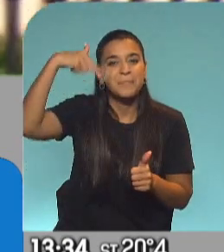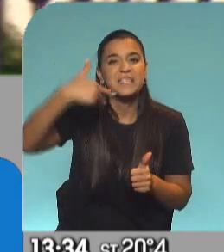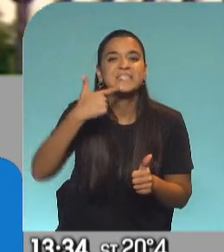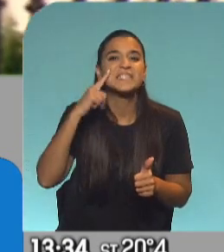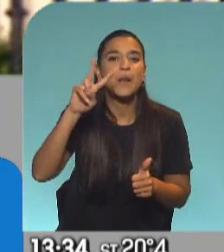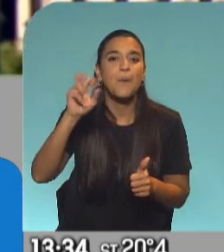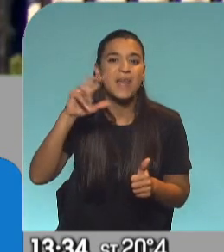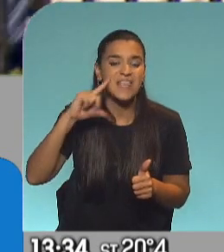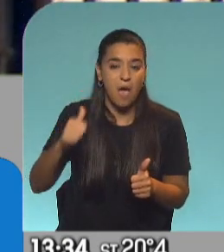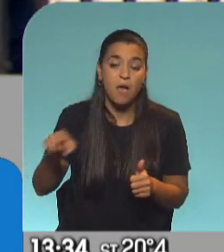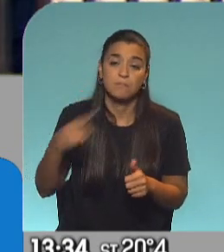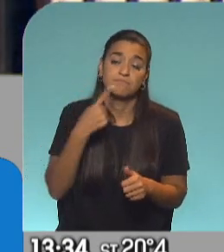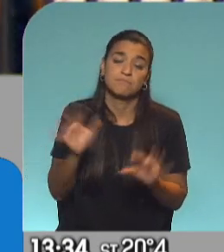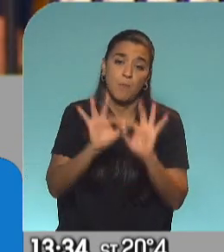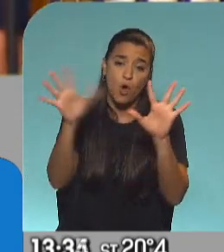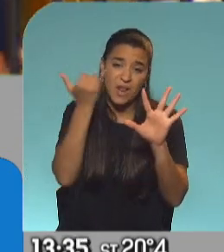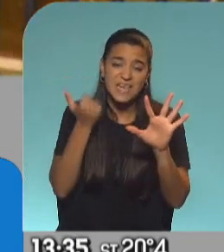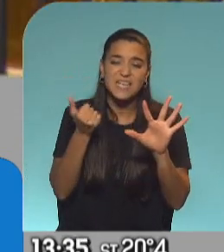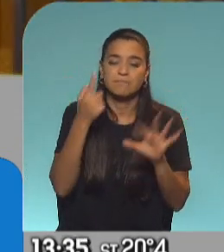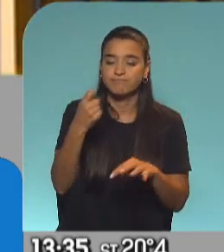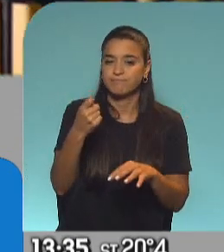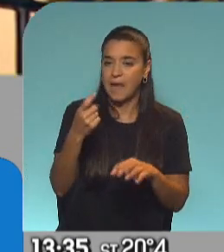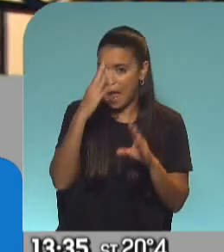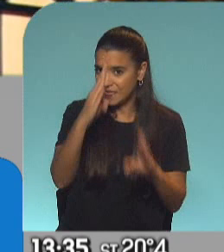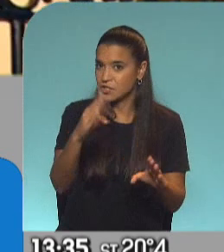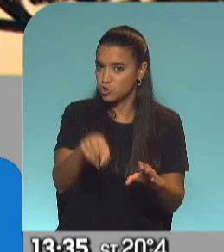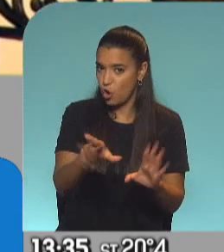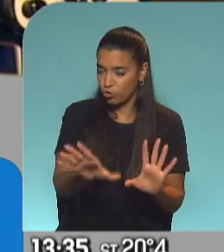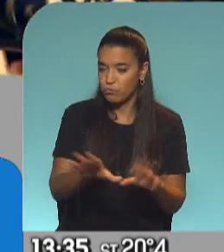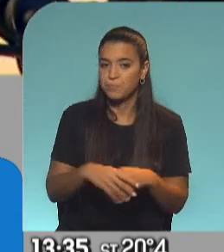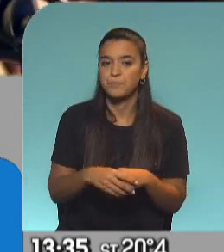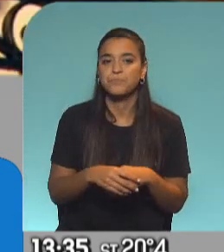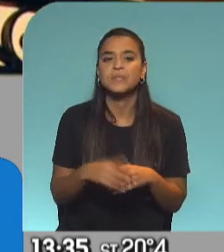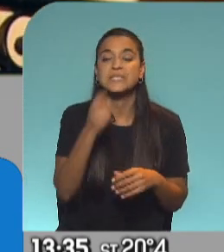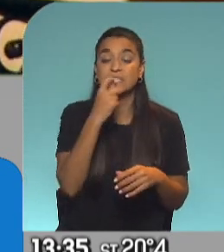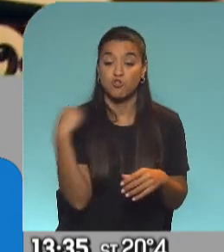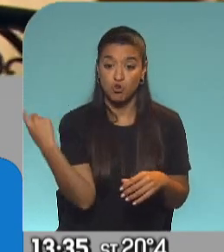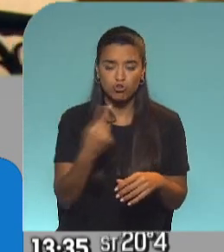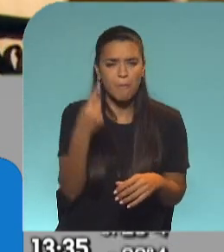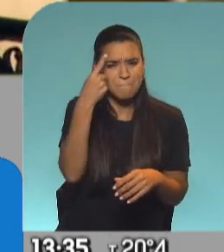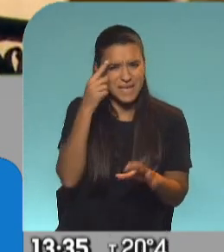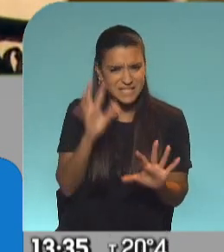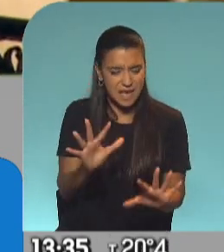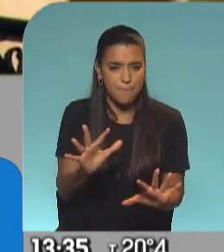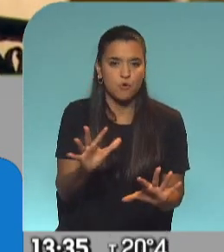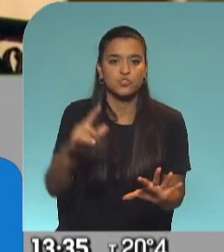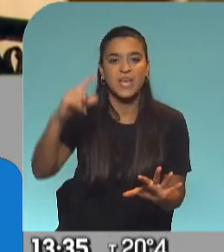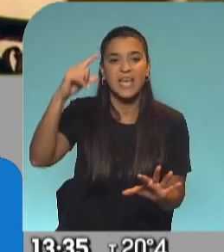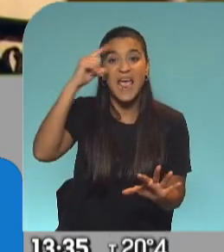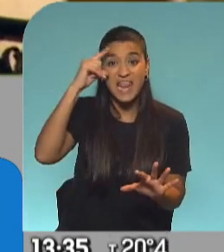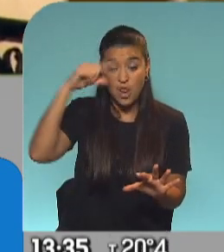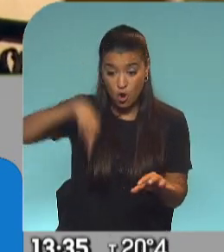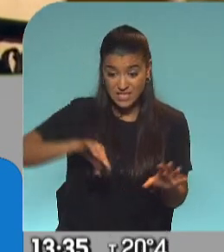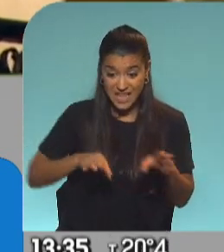que los demócratas ya se dieron cuenta que hay que prestarle atención a esto. Si nosotros pensamos enero de